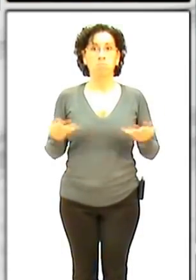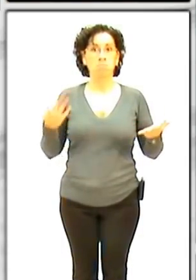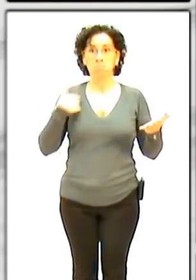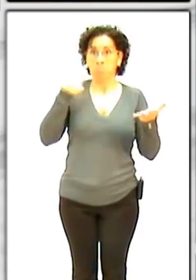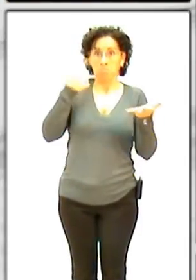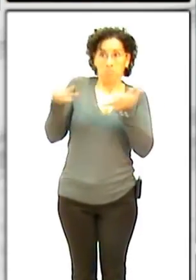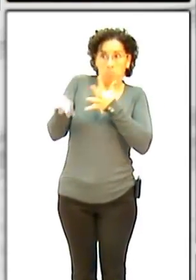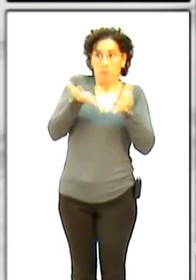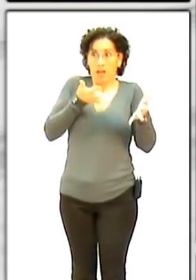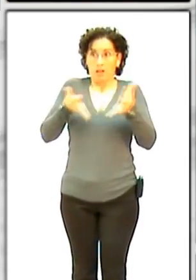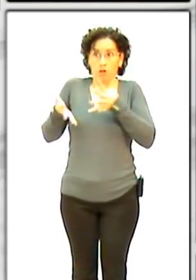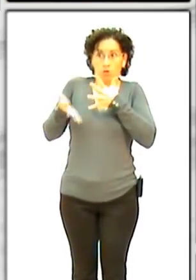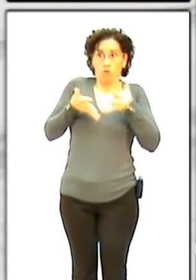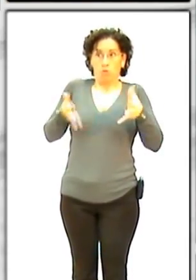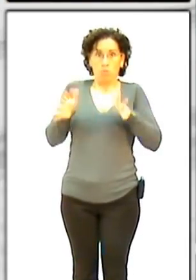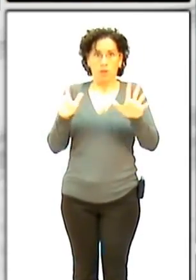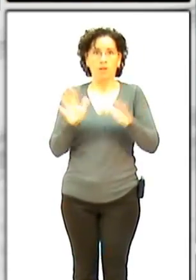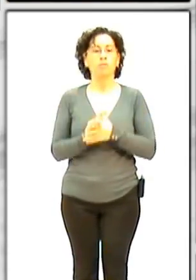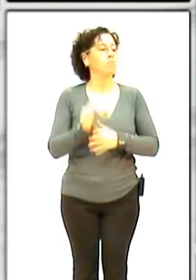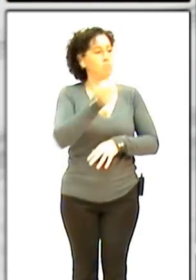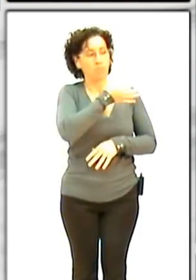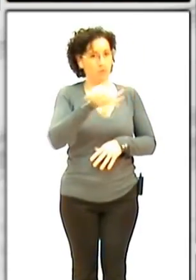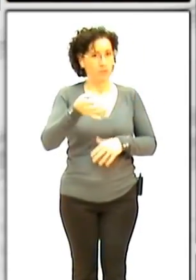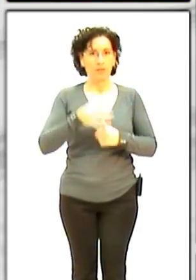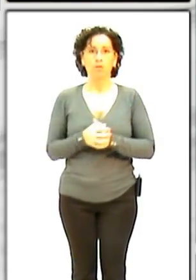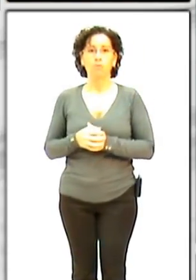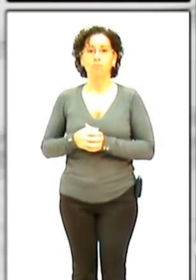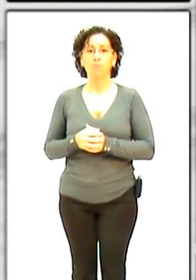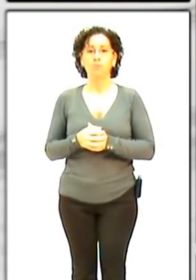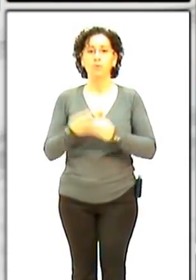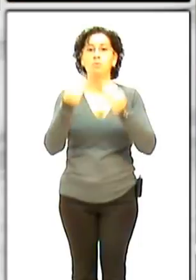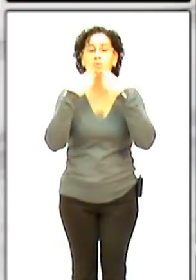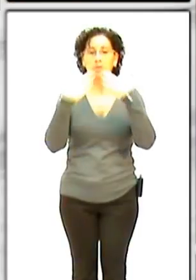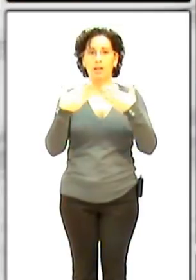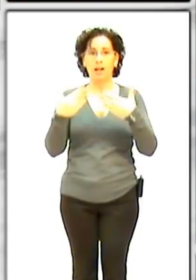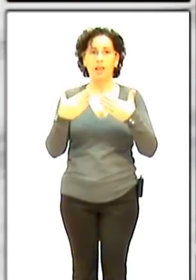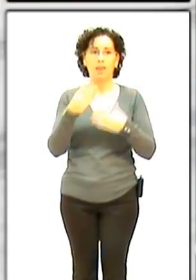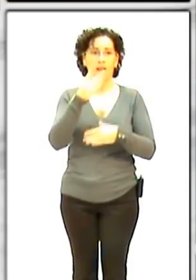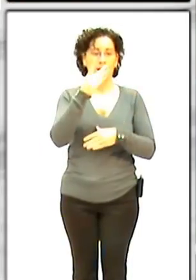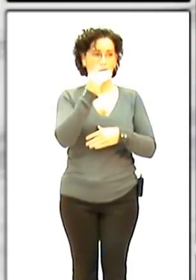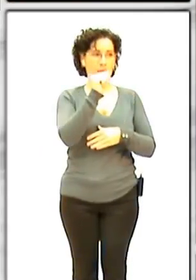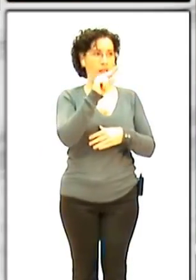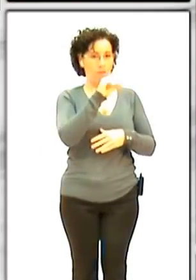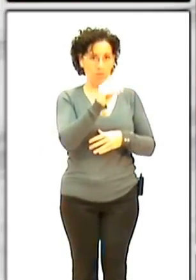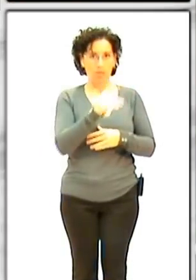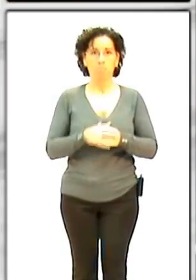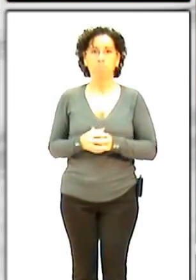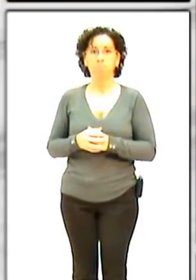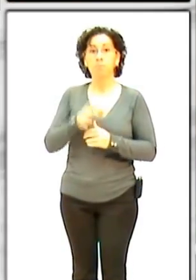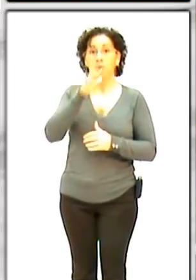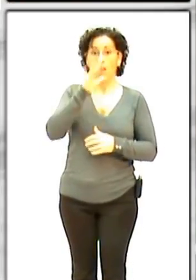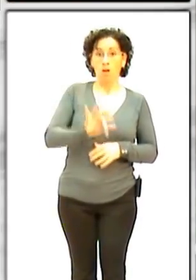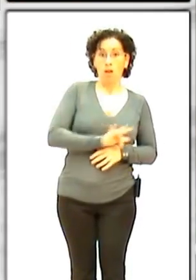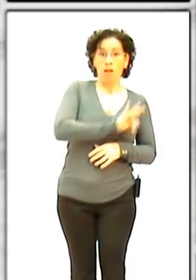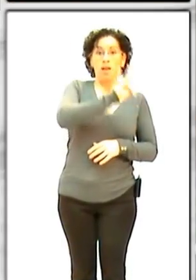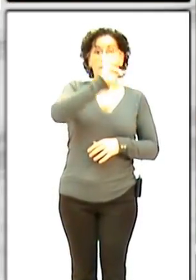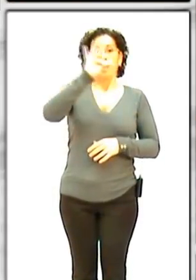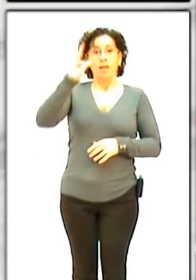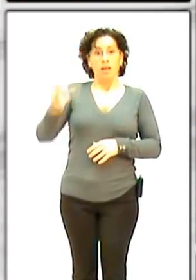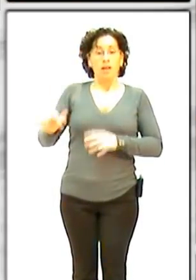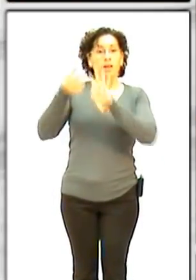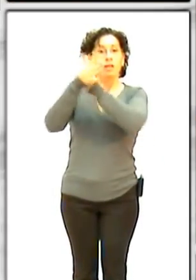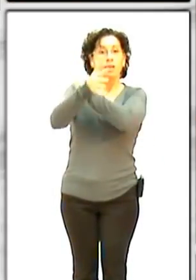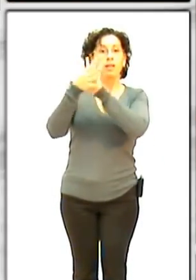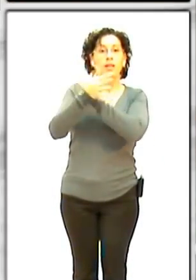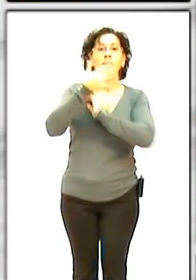con eso tenemos... Perfecto. Muy bien, muchas gracias, David. A continuación va a dirigirnos